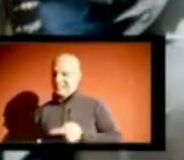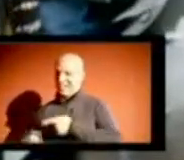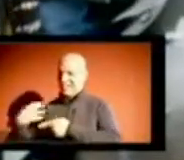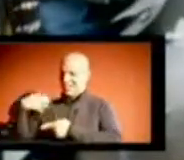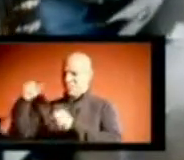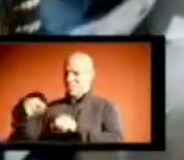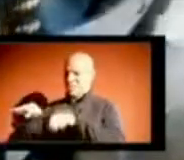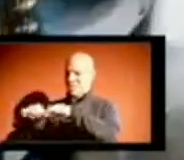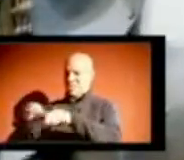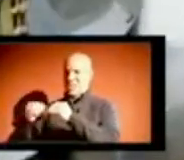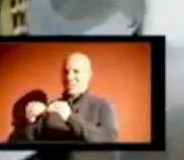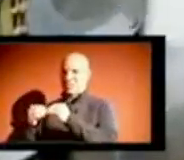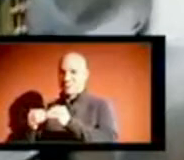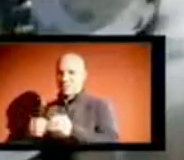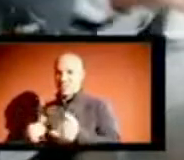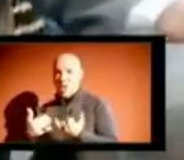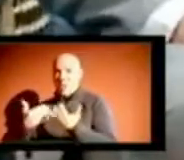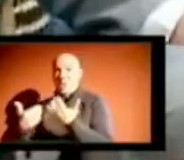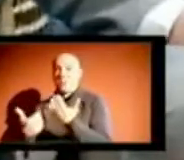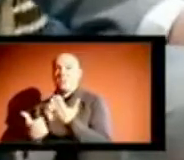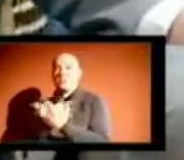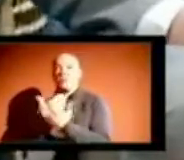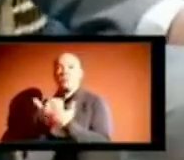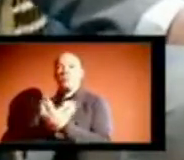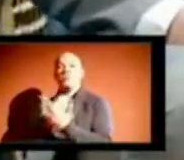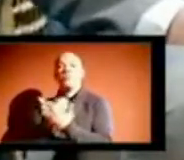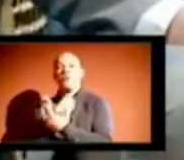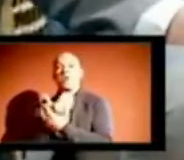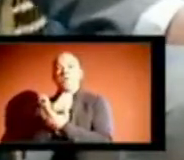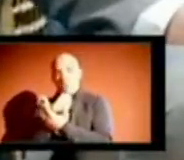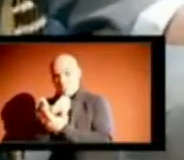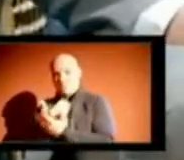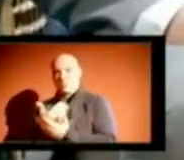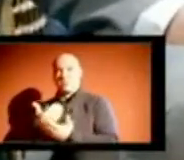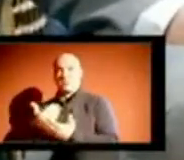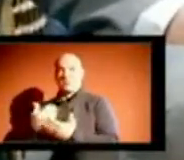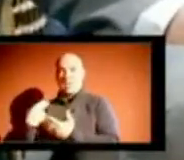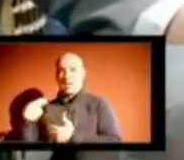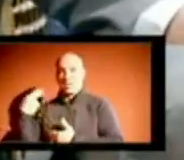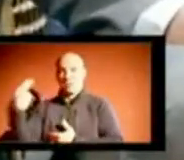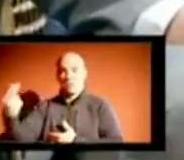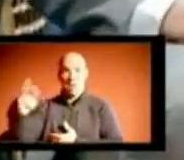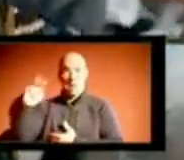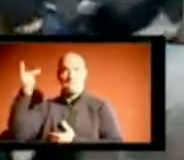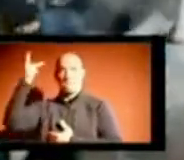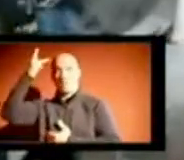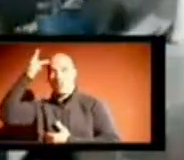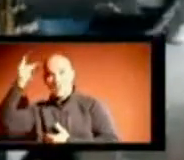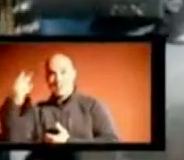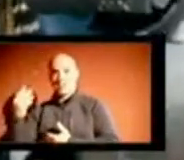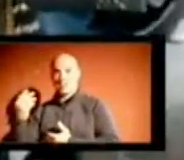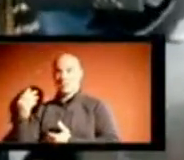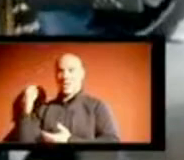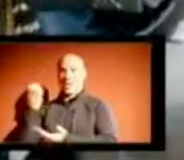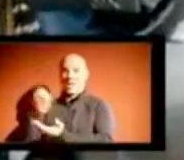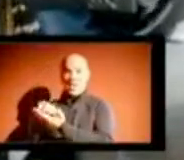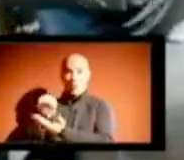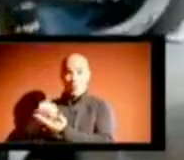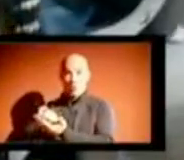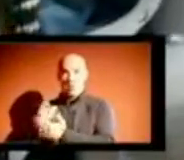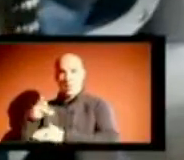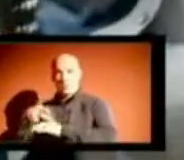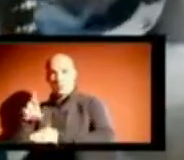comenzando un nuevo capítulo en la historia política y económica de Puerto Rico. Vamos a estar dejando una quiebra